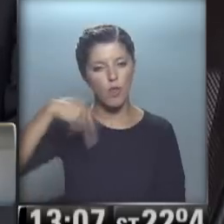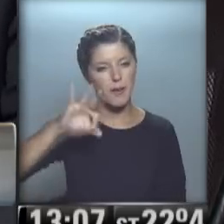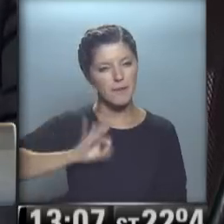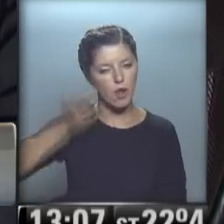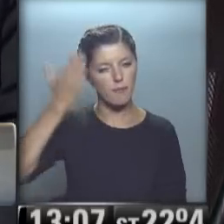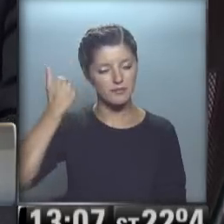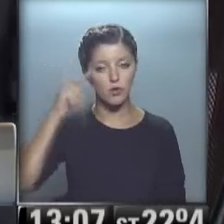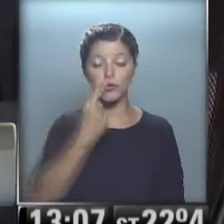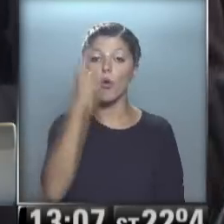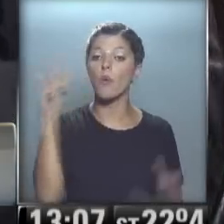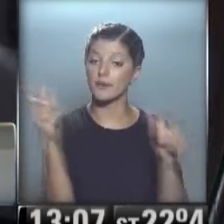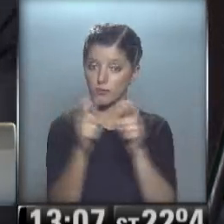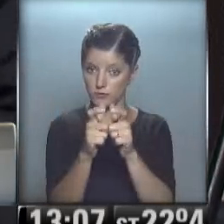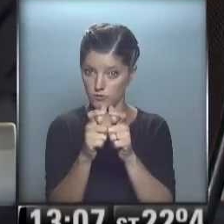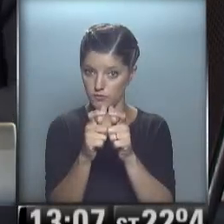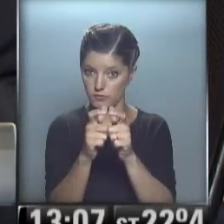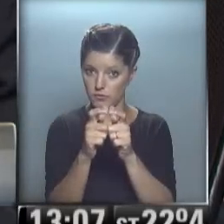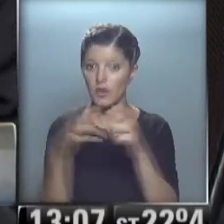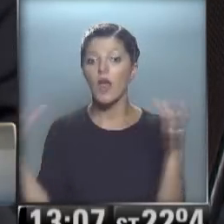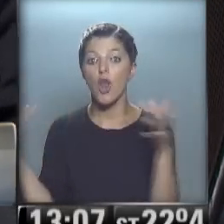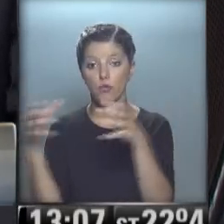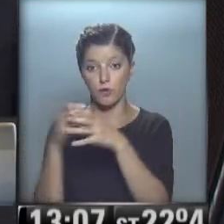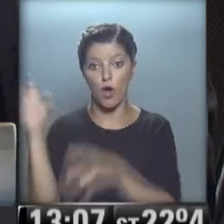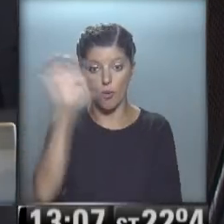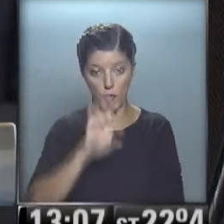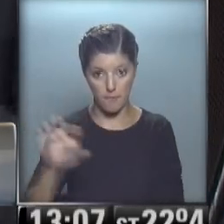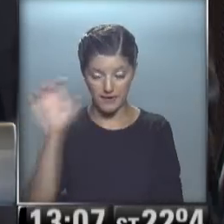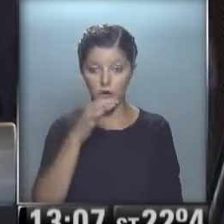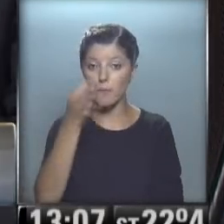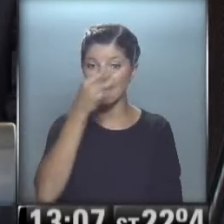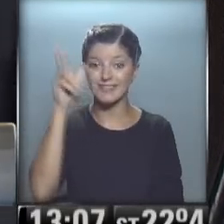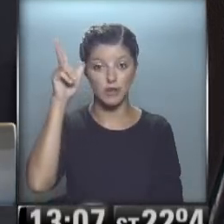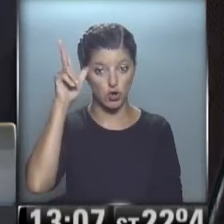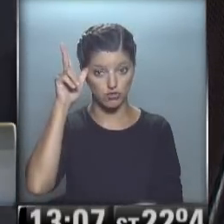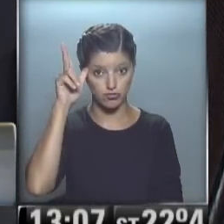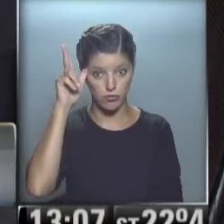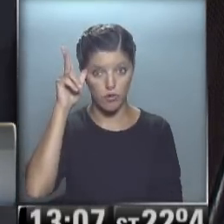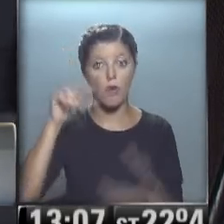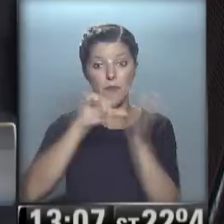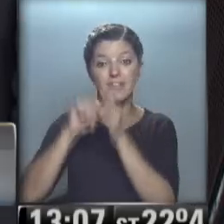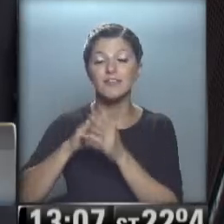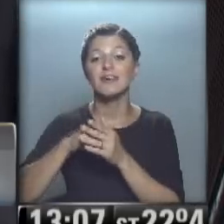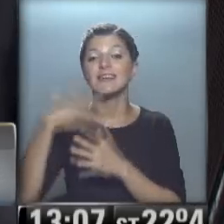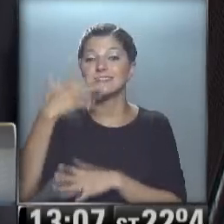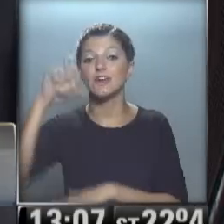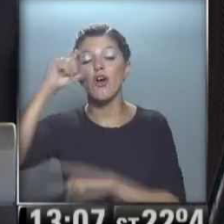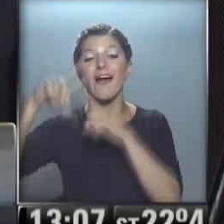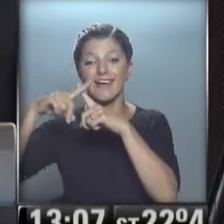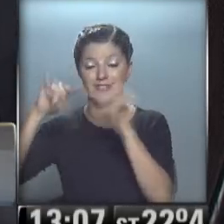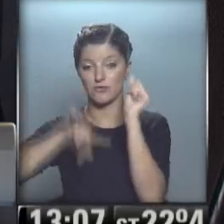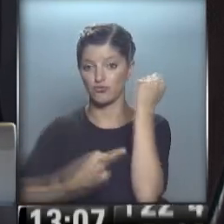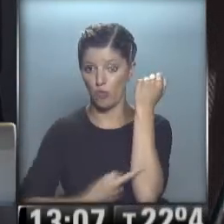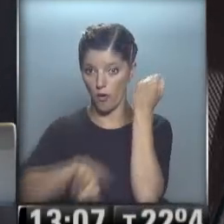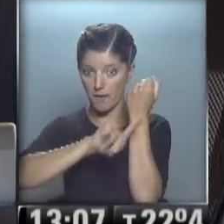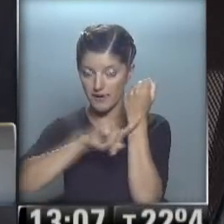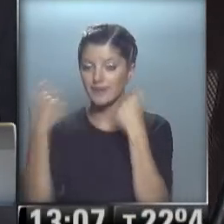había dado una reunión de la Unión Europea de los 28 con estos cinco ex repúblicas soviéticas a los cuales se les